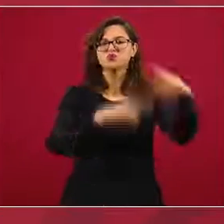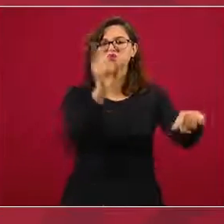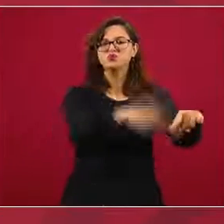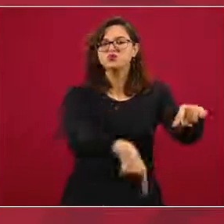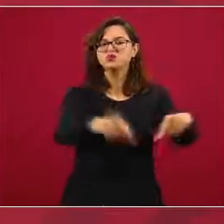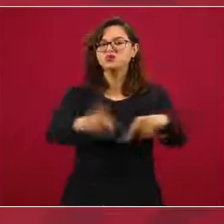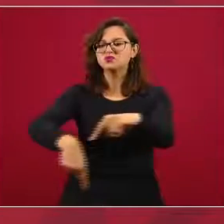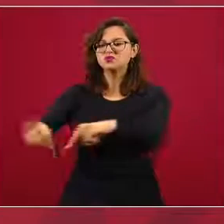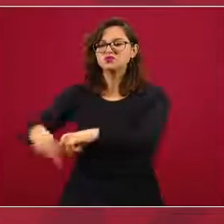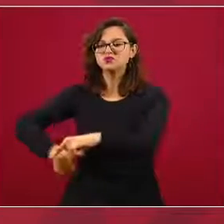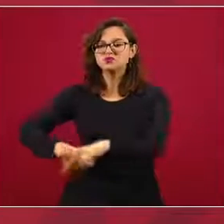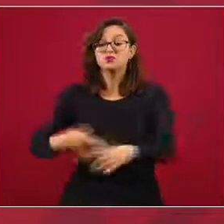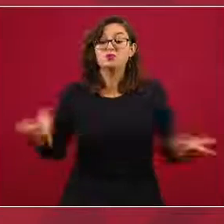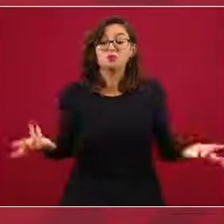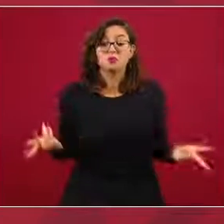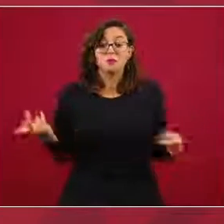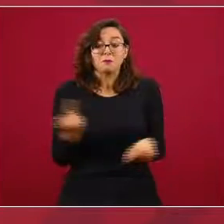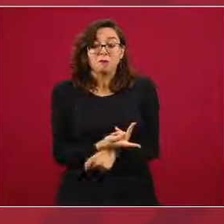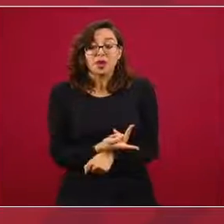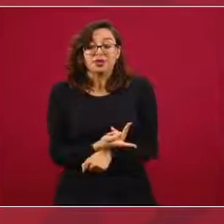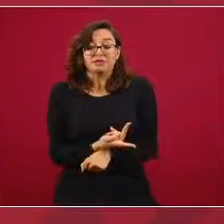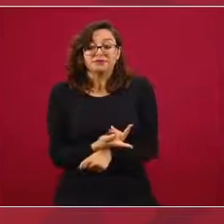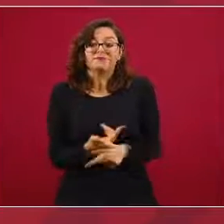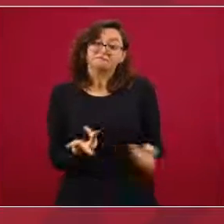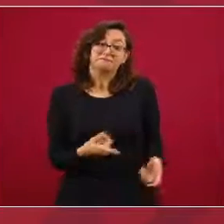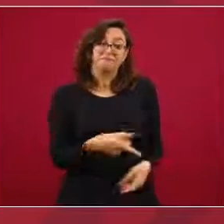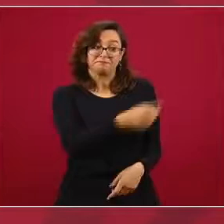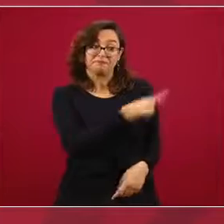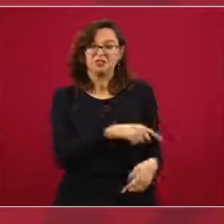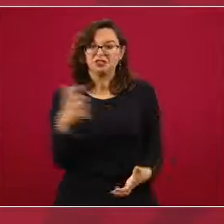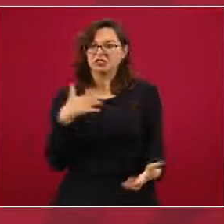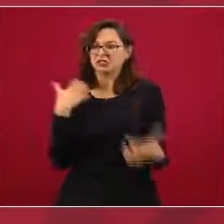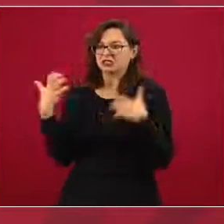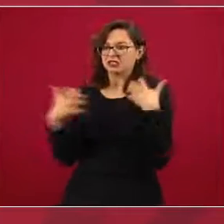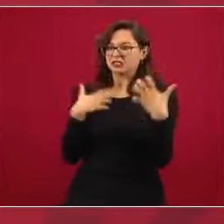Entonces, esto va a generar molestias.